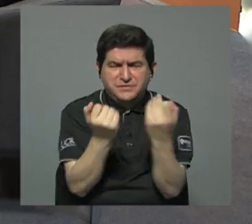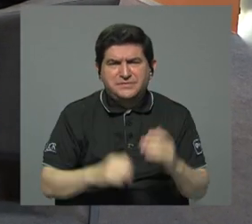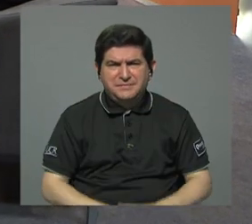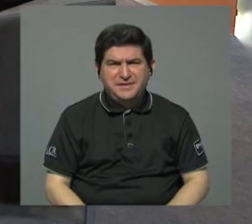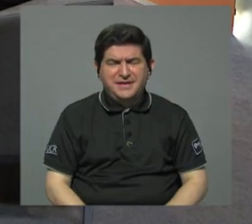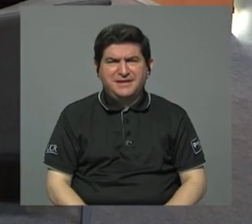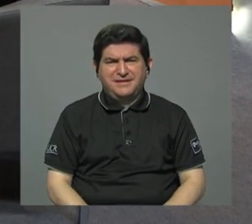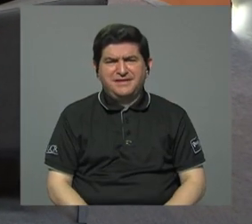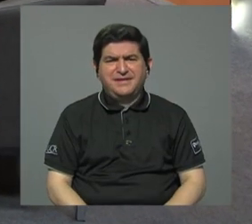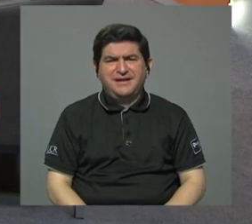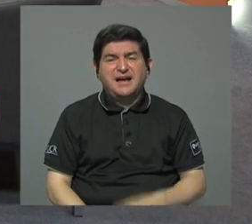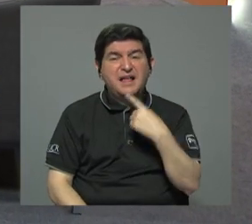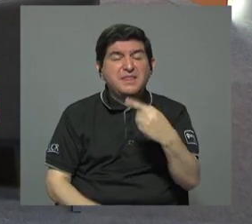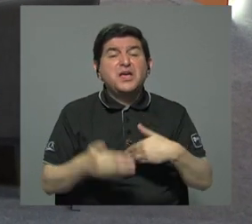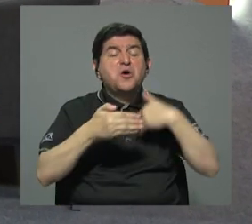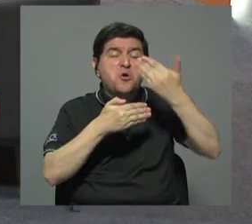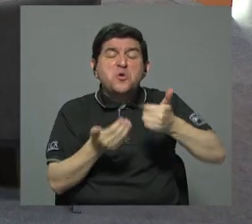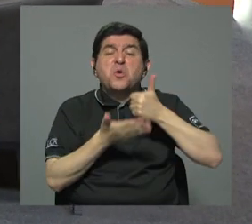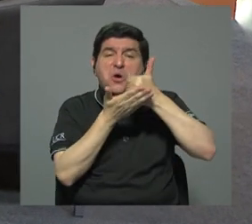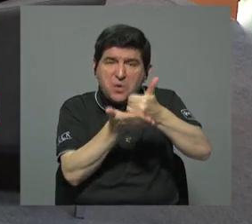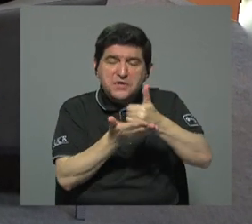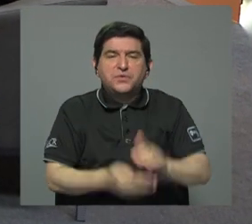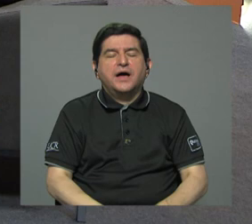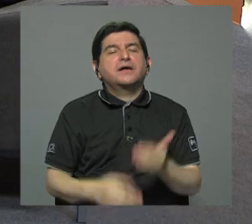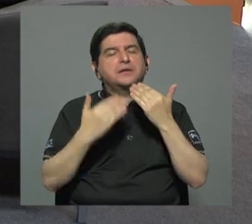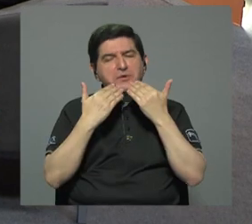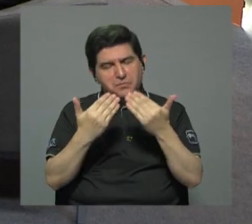se comprometió con que nos ayudaría, lo cual le